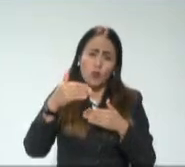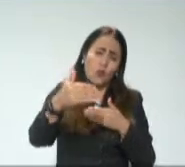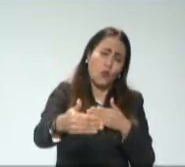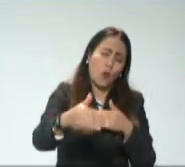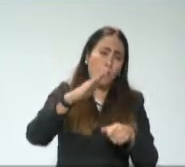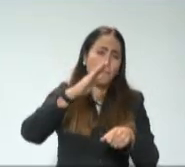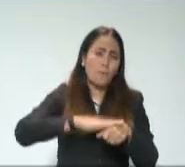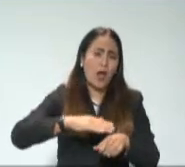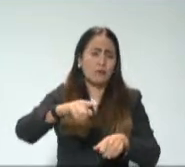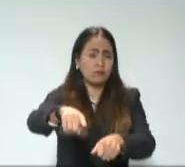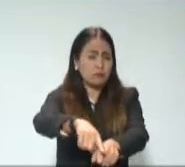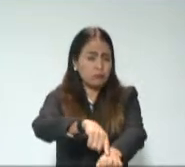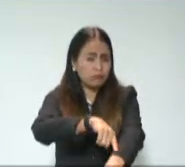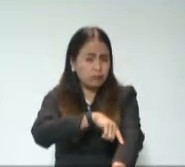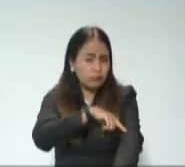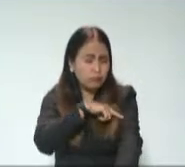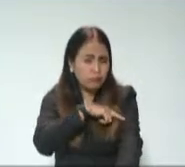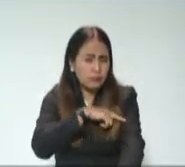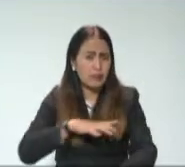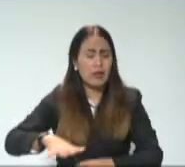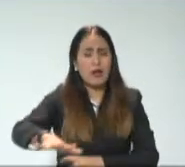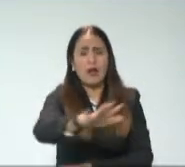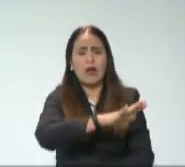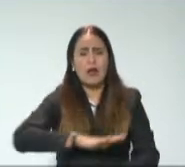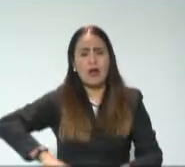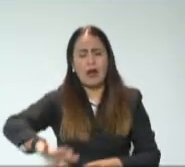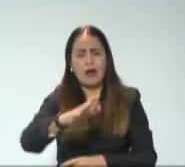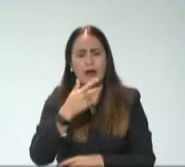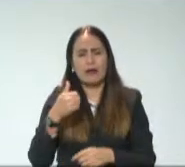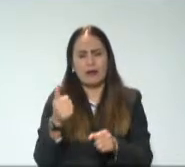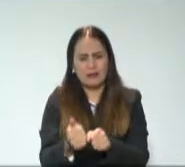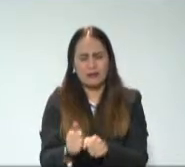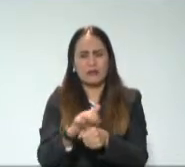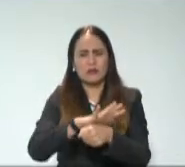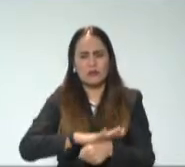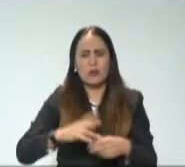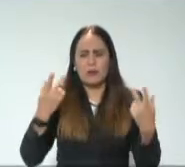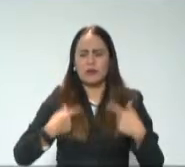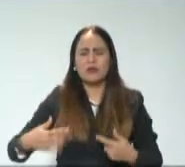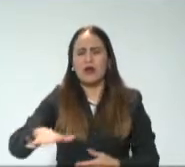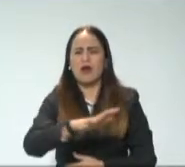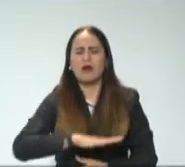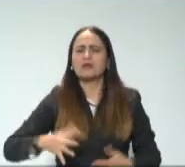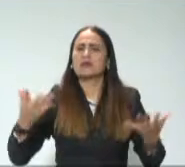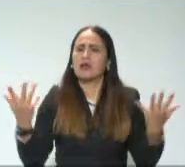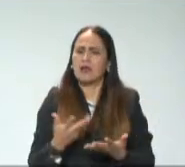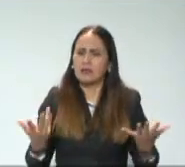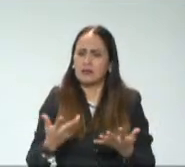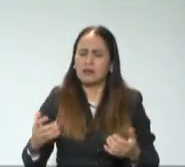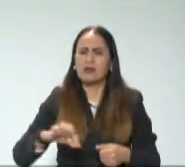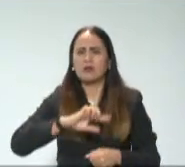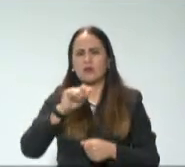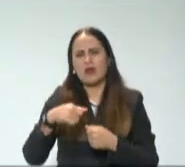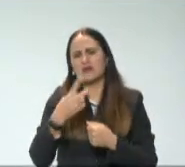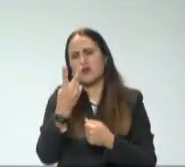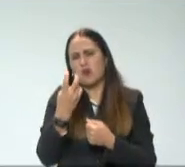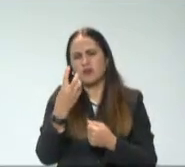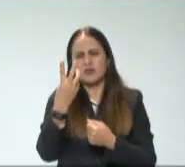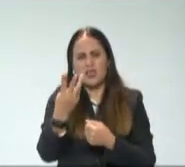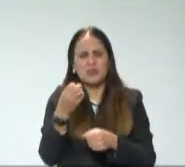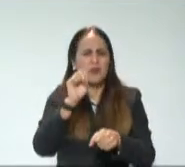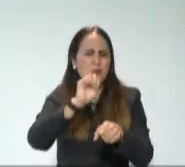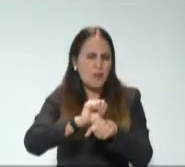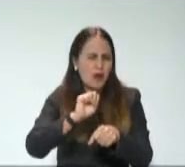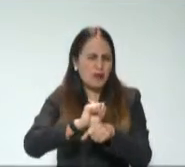largo plazo de política en el contexto de la respuesta ante la crisis del covid-19 va a estar disponible en las próximas dos tres semanas